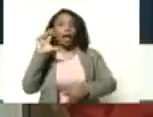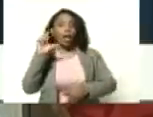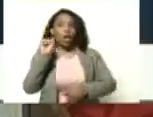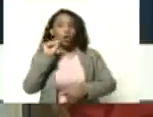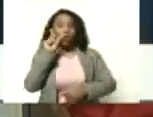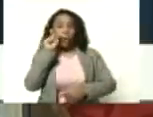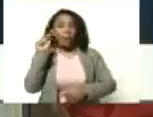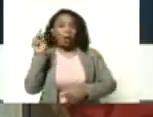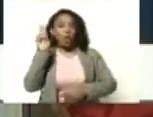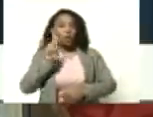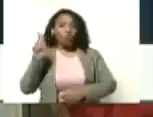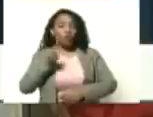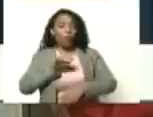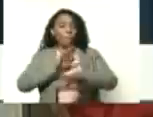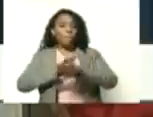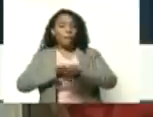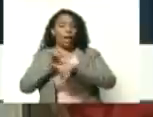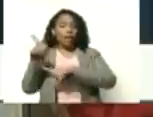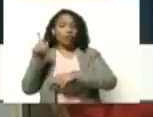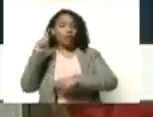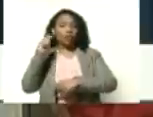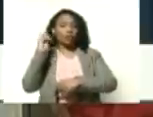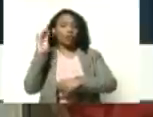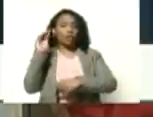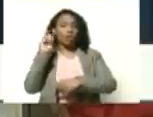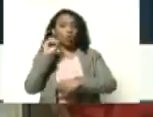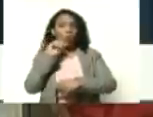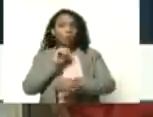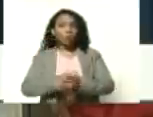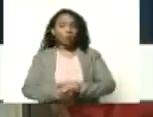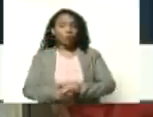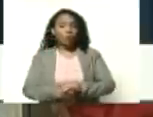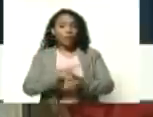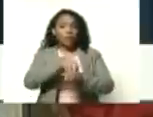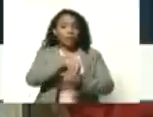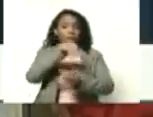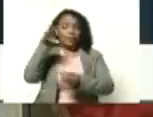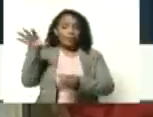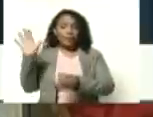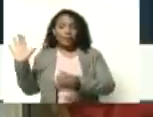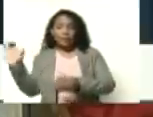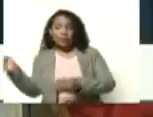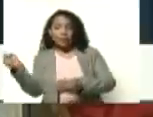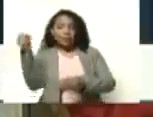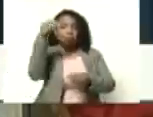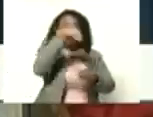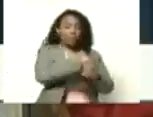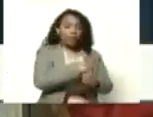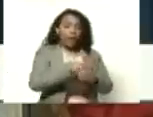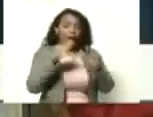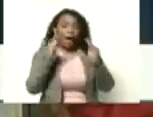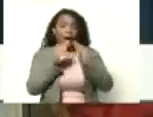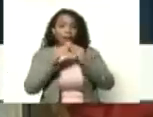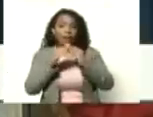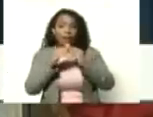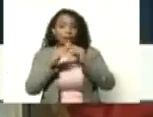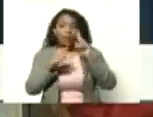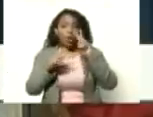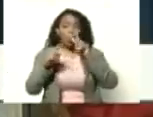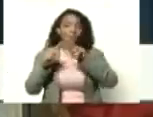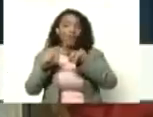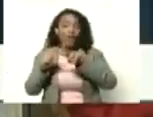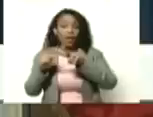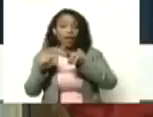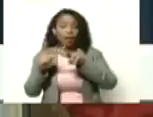utilizando para ello a tito gloria sacad a carlos de su residencia sin levantar sospechas